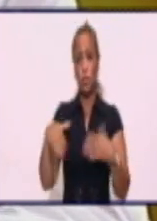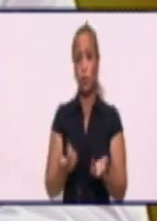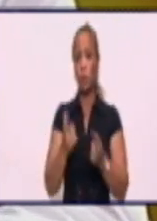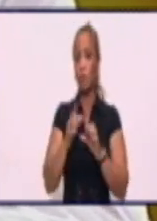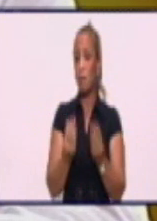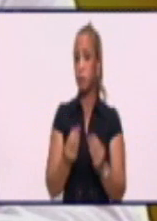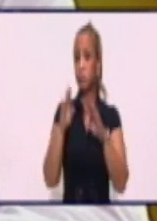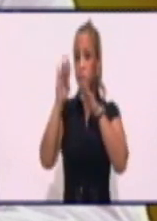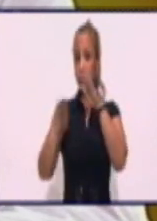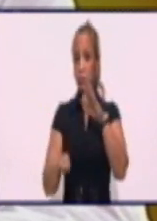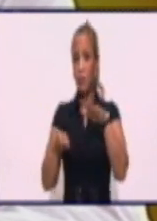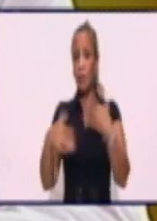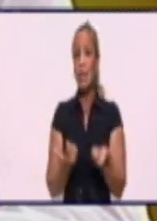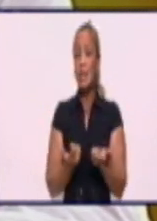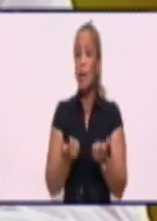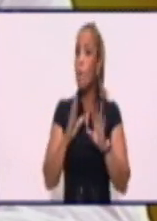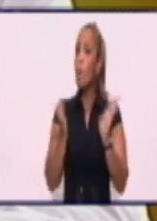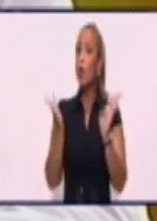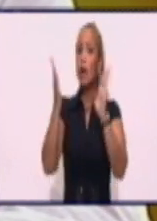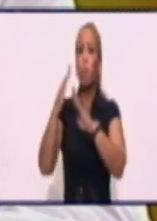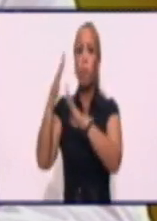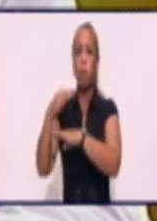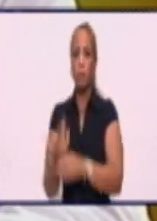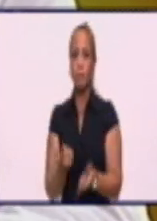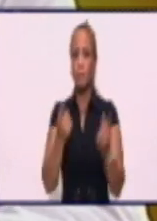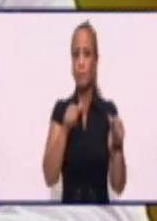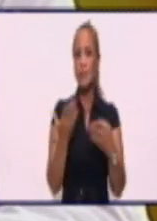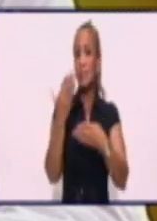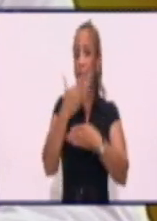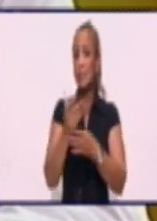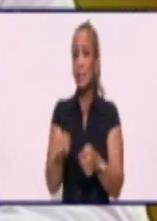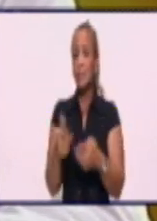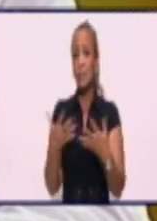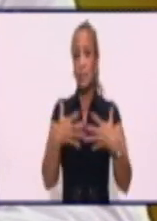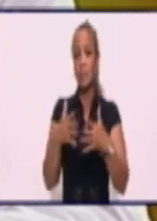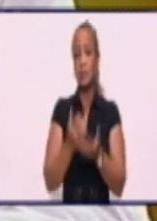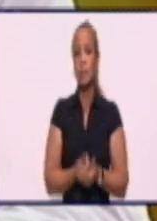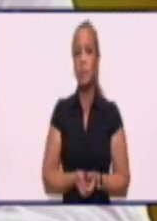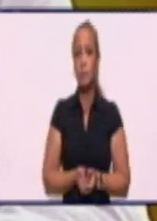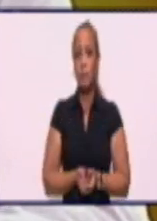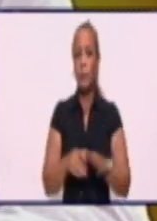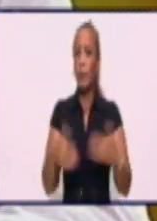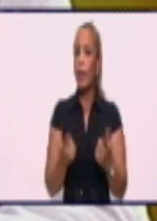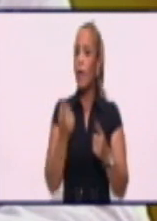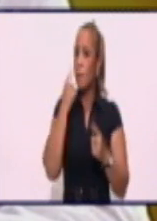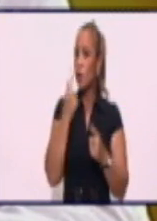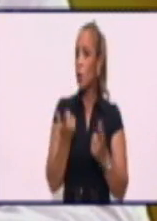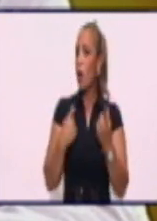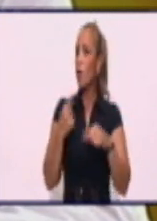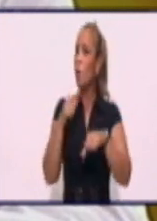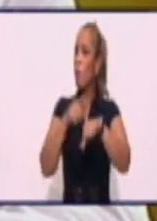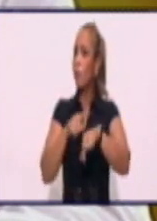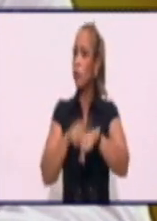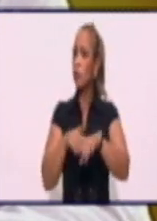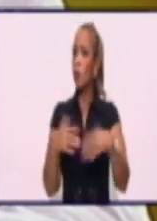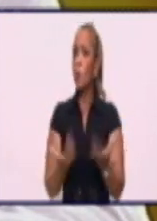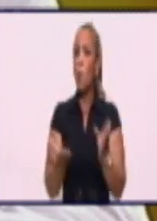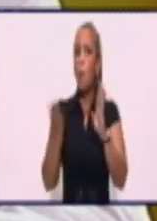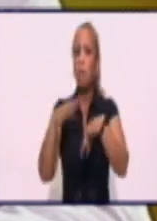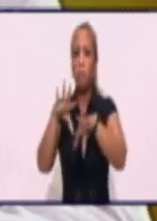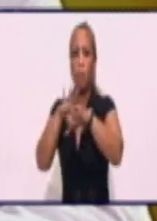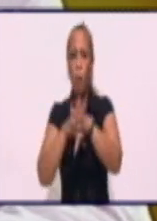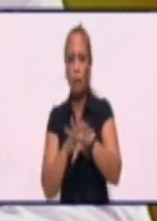deprimida, y es por la carencia que hay. Incluso no hemos visto en algún momento que no hemos tenido prácticamente guantes ni